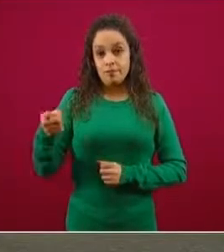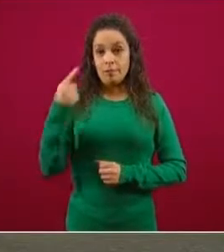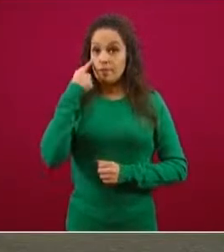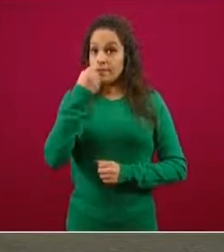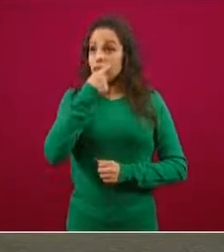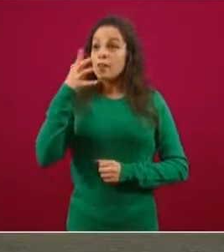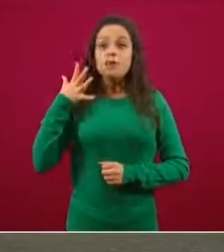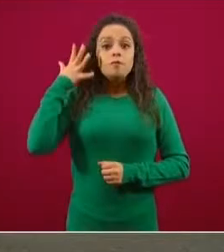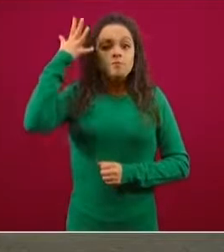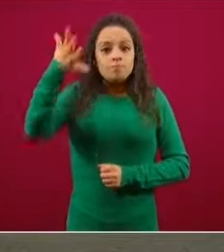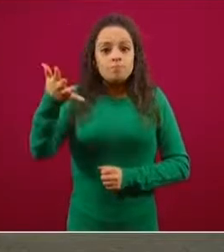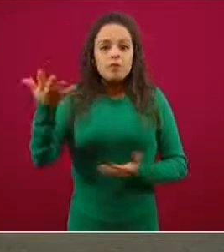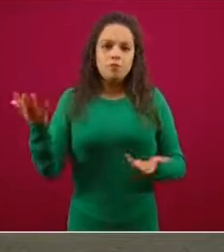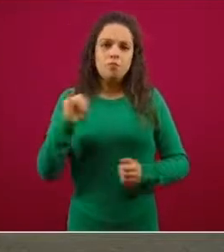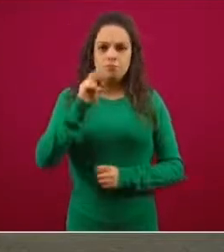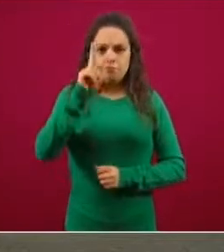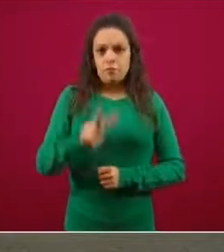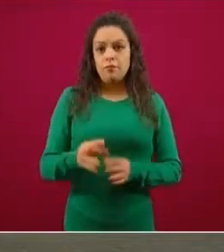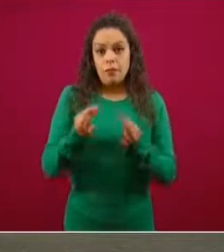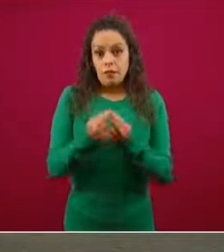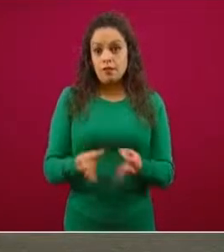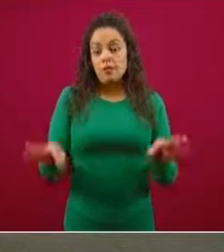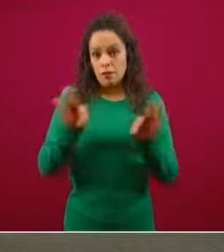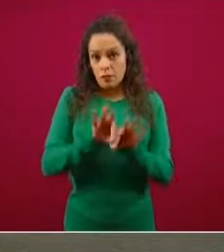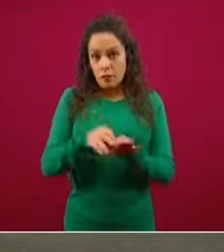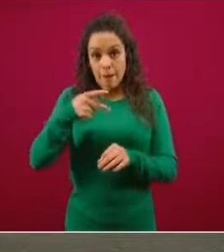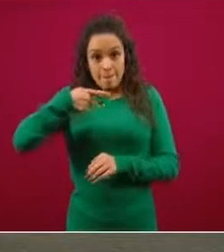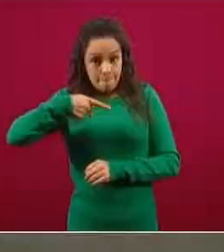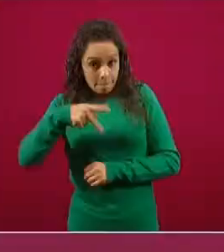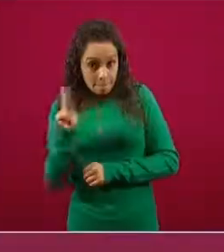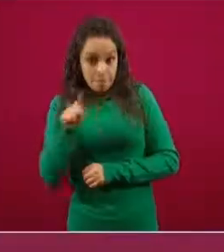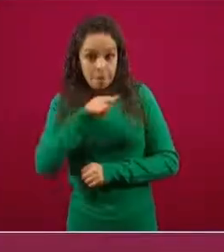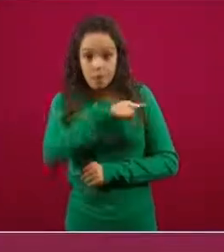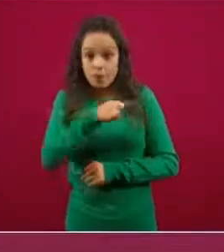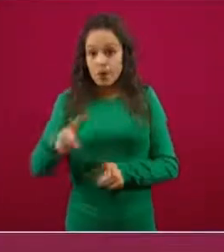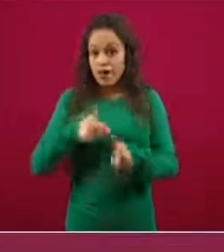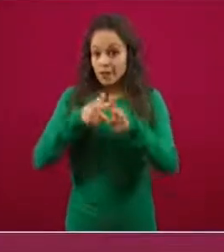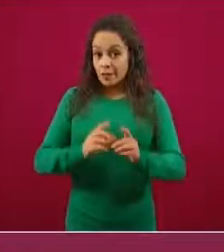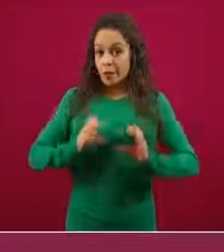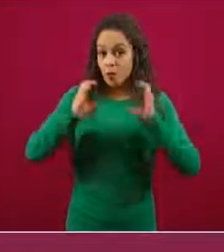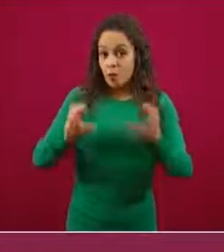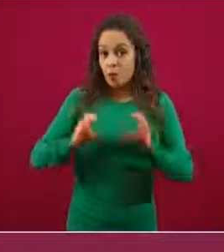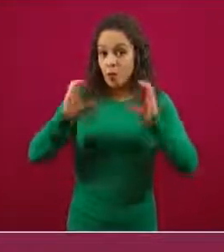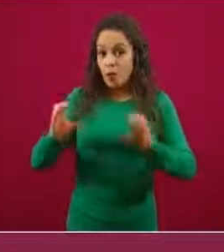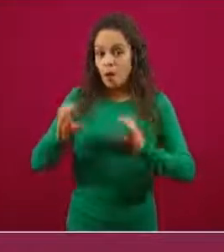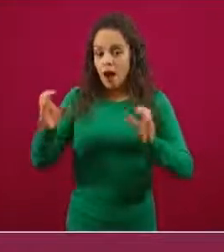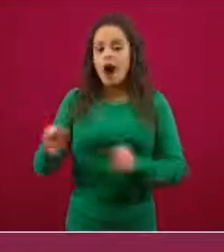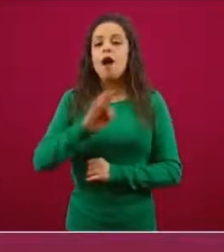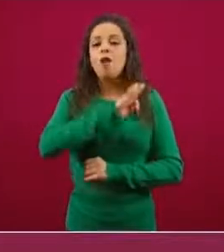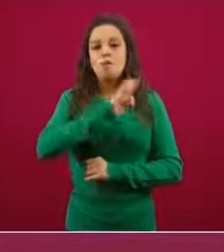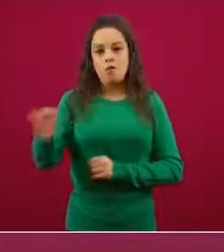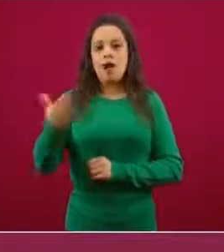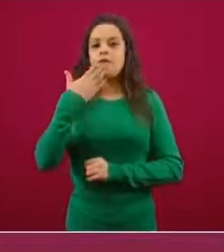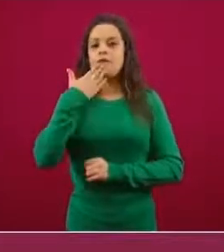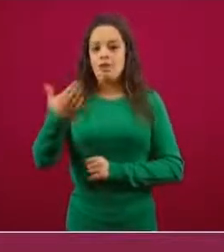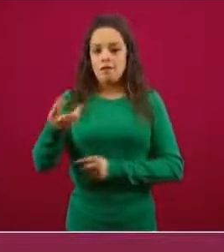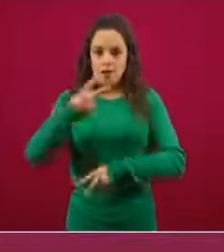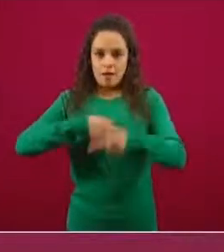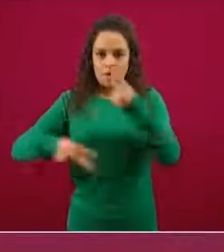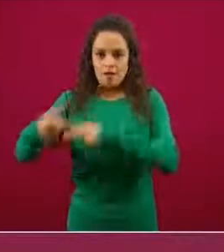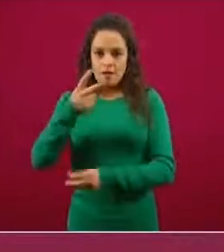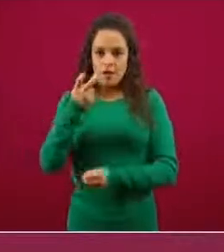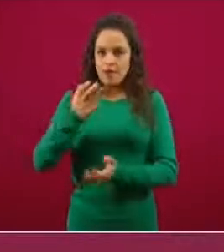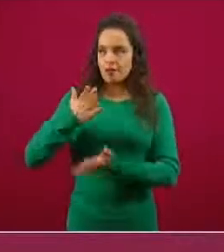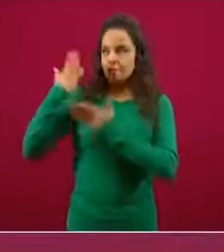válidas si y solo si se mantienen las medidas de la jornada de sana distancia, que se resumen